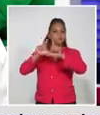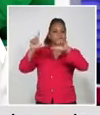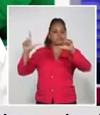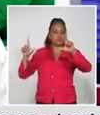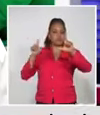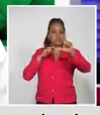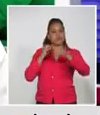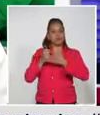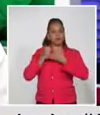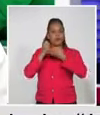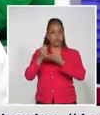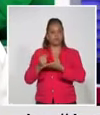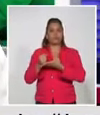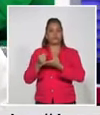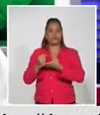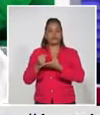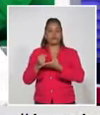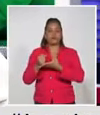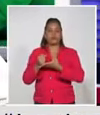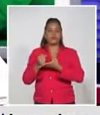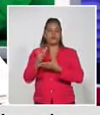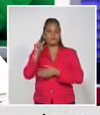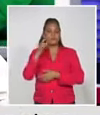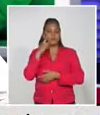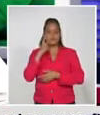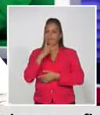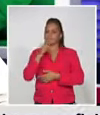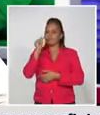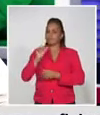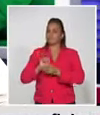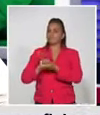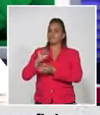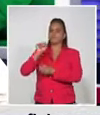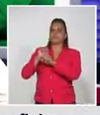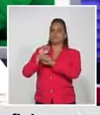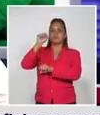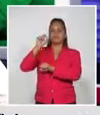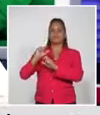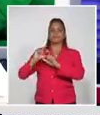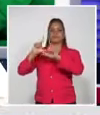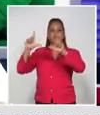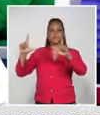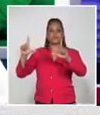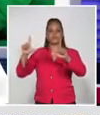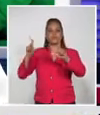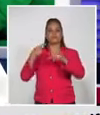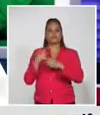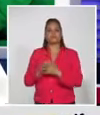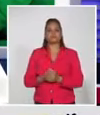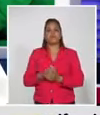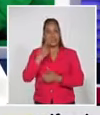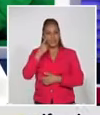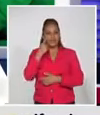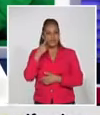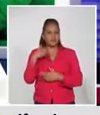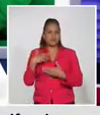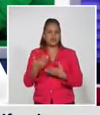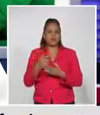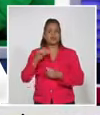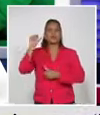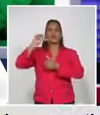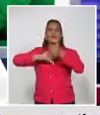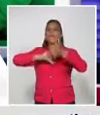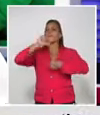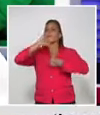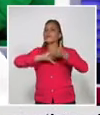ayudó el geógrafo Roberto Romero, que no es el que viene, sino el otro, donde se ven el comportamiento